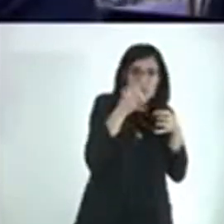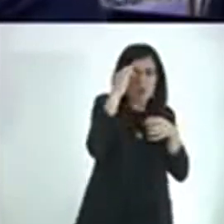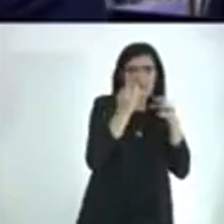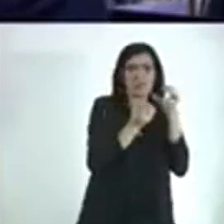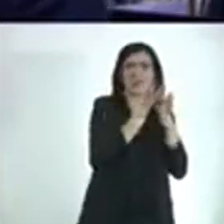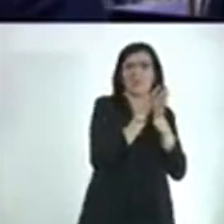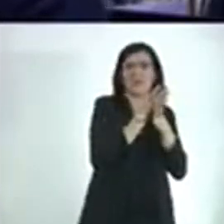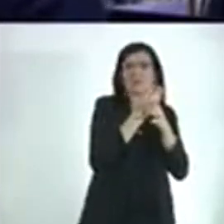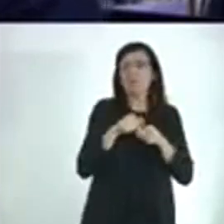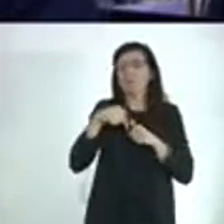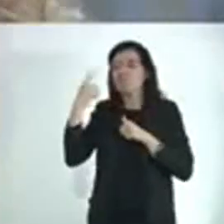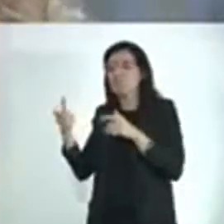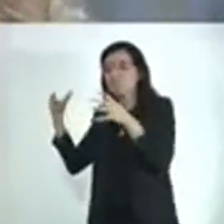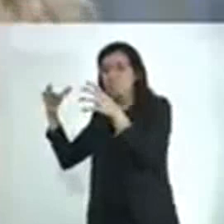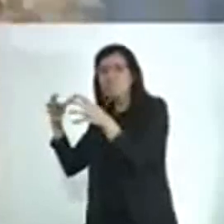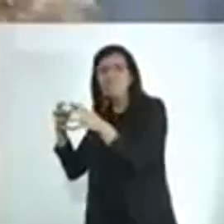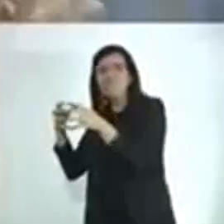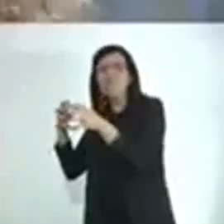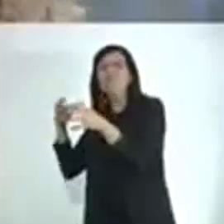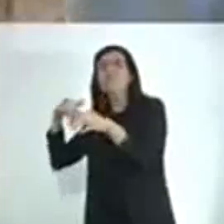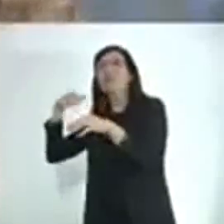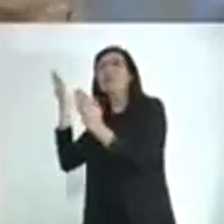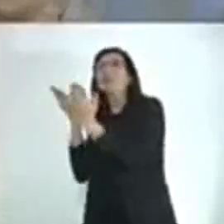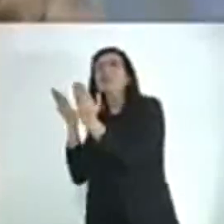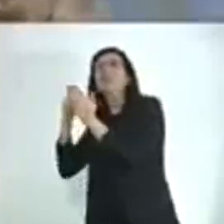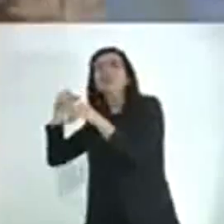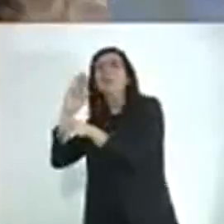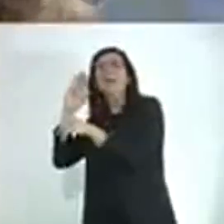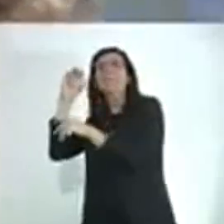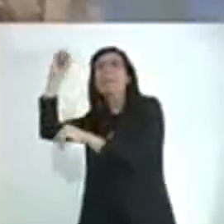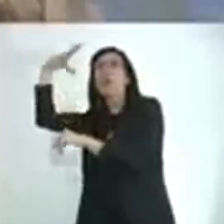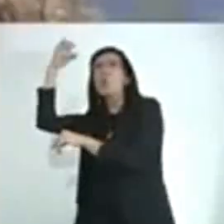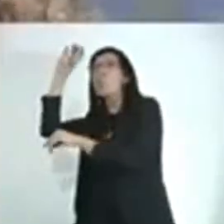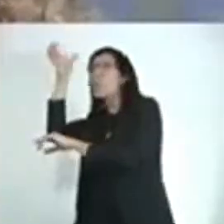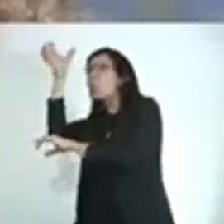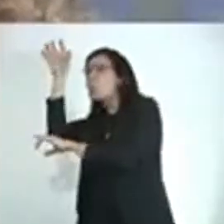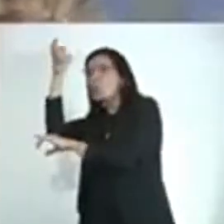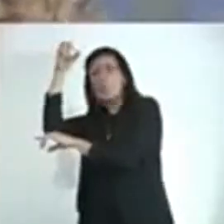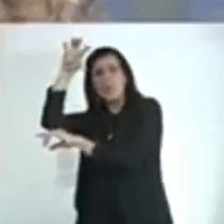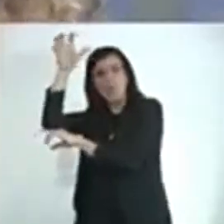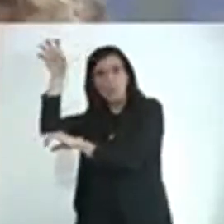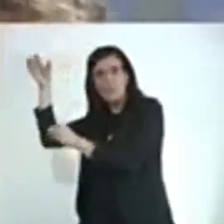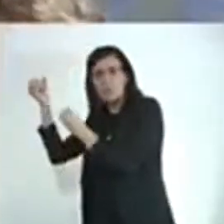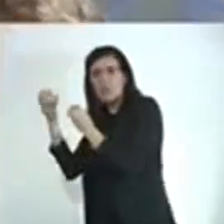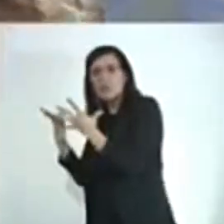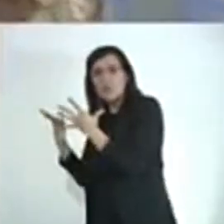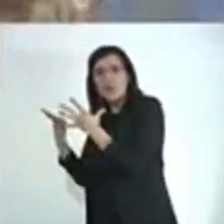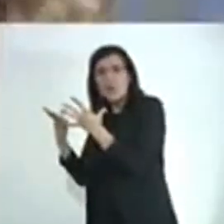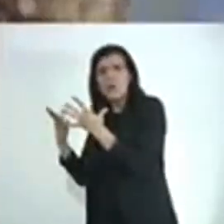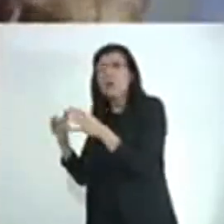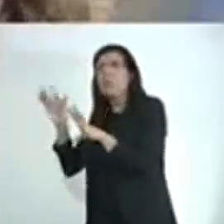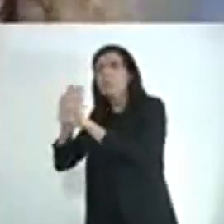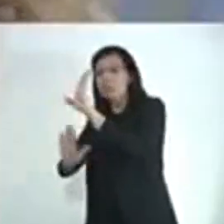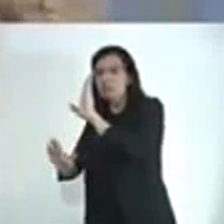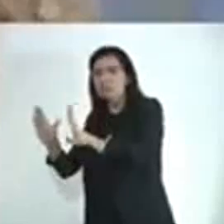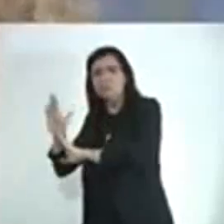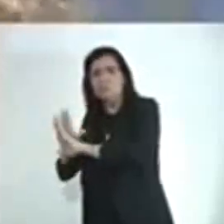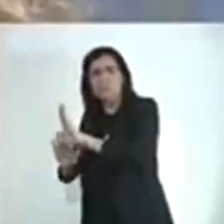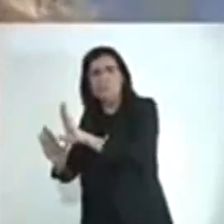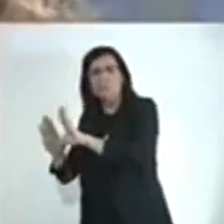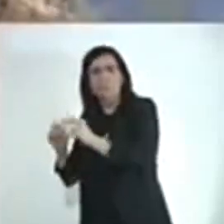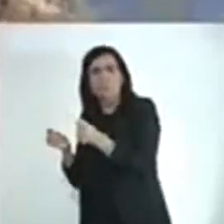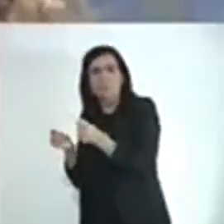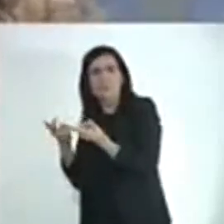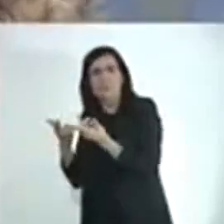chicos de iluminación, en los casos en que logramos obviamente hacer ese trabajo paralelo, hacen la